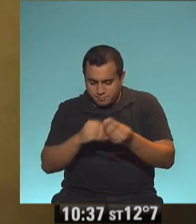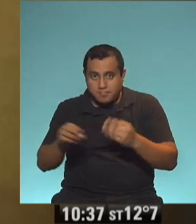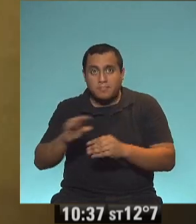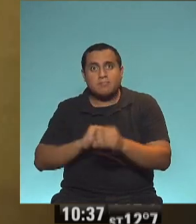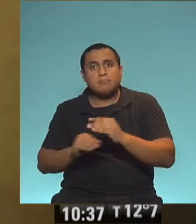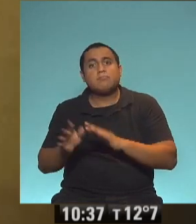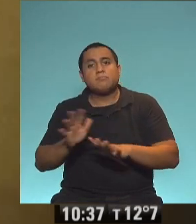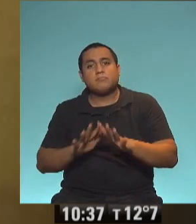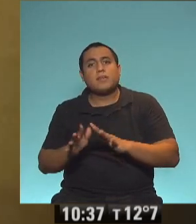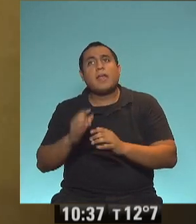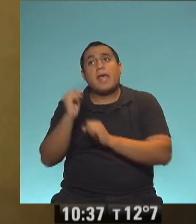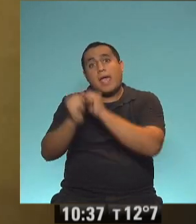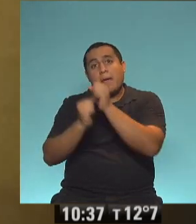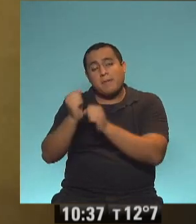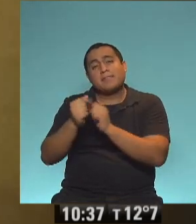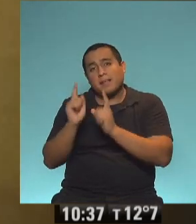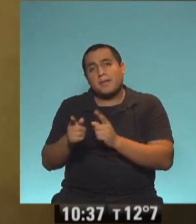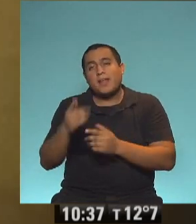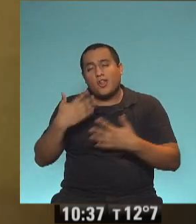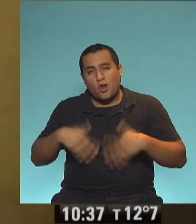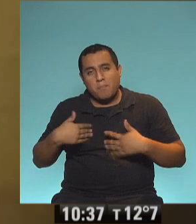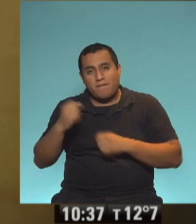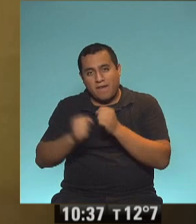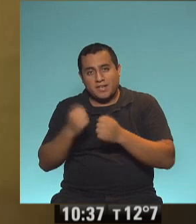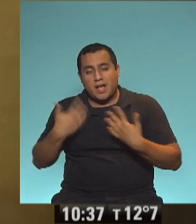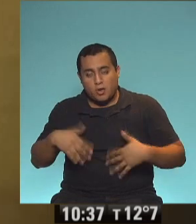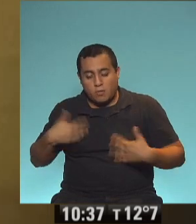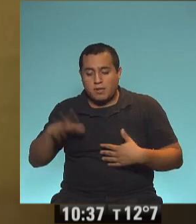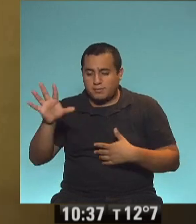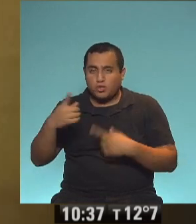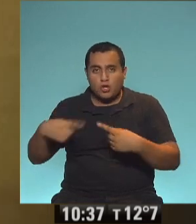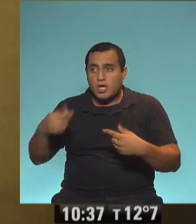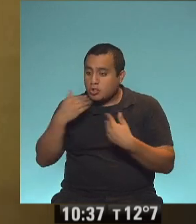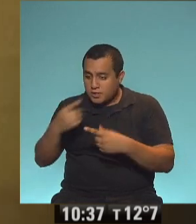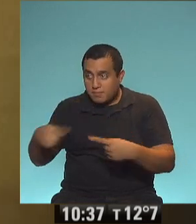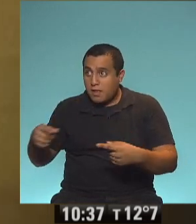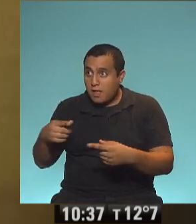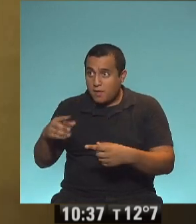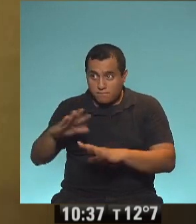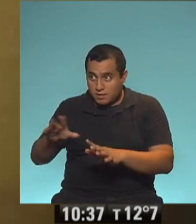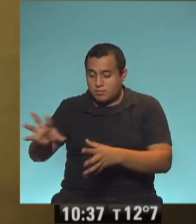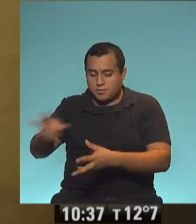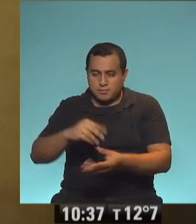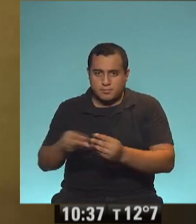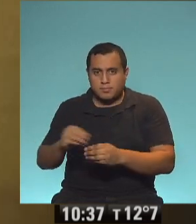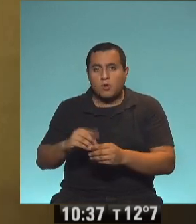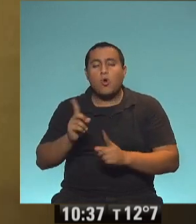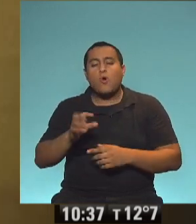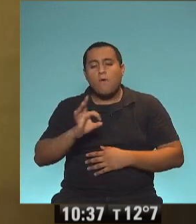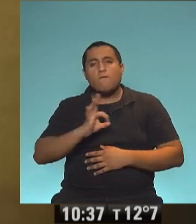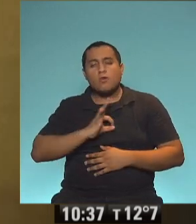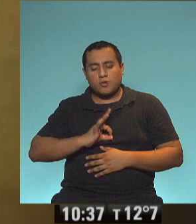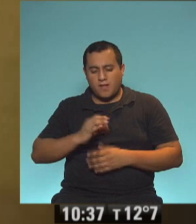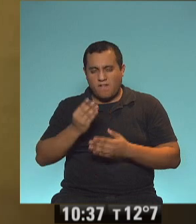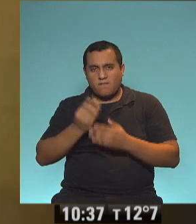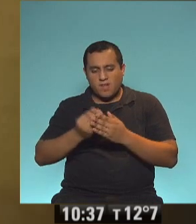que dejan las empresas que hacen ropa. Y también con botones que desechan las botoneras porque están fallados. Y